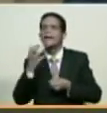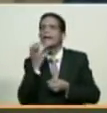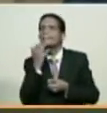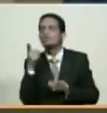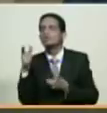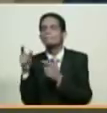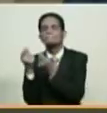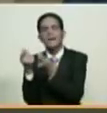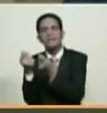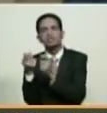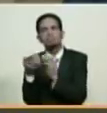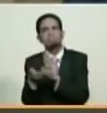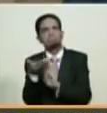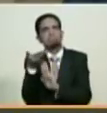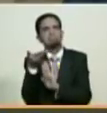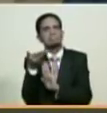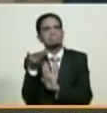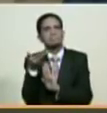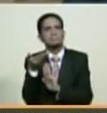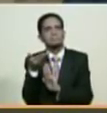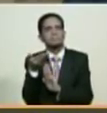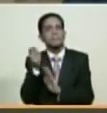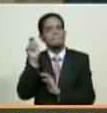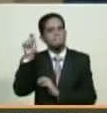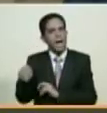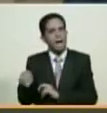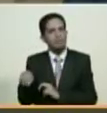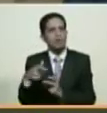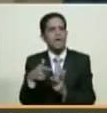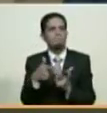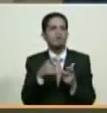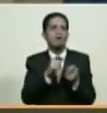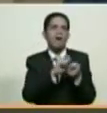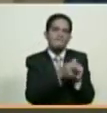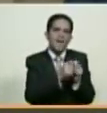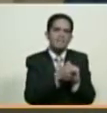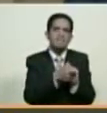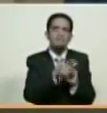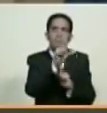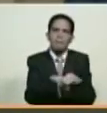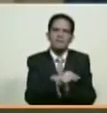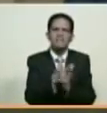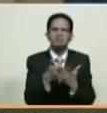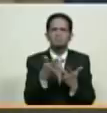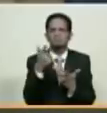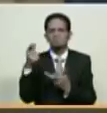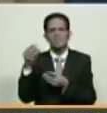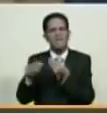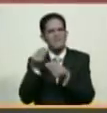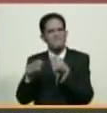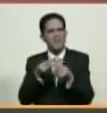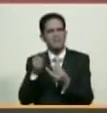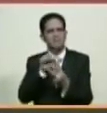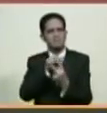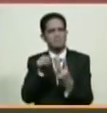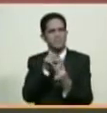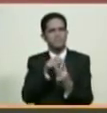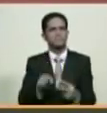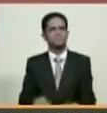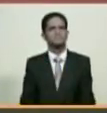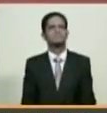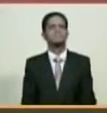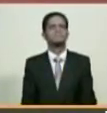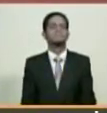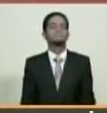precio más alto por punto de venta y más barato por efectivo. Me gustaría saber cuáles medidas se iban a tomar para evitar esta medida. Sí. Mire, respecto a